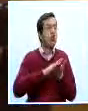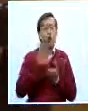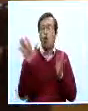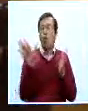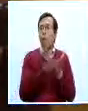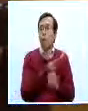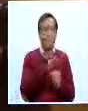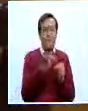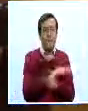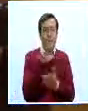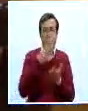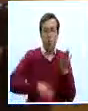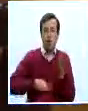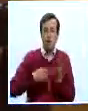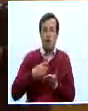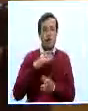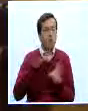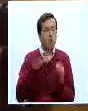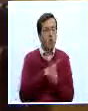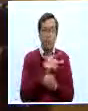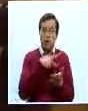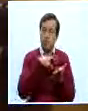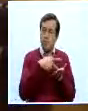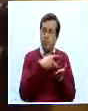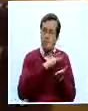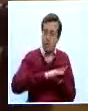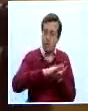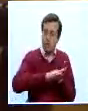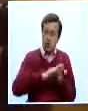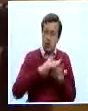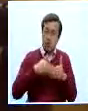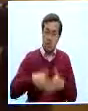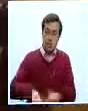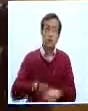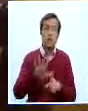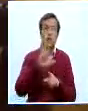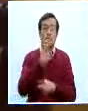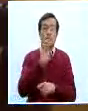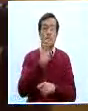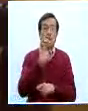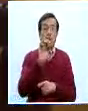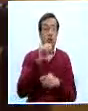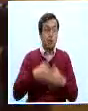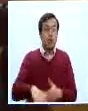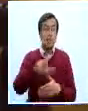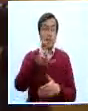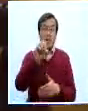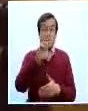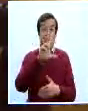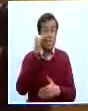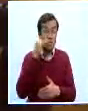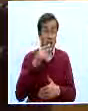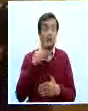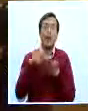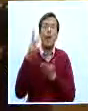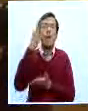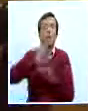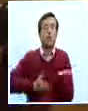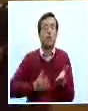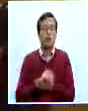30 el 50 por ciento por qué Porque queremos que esto se dé antes del primer o sea antes de terminar el primer semestre con esto lo que generamos es este dinamismo